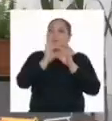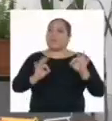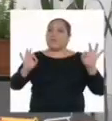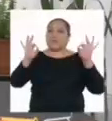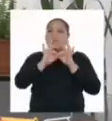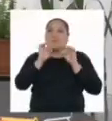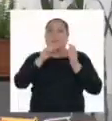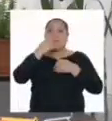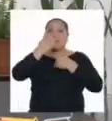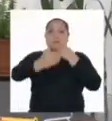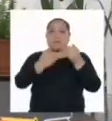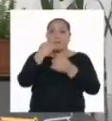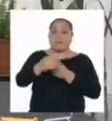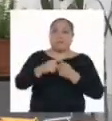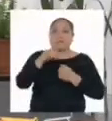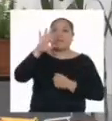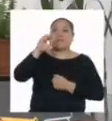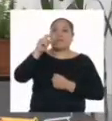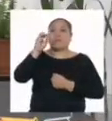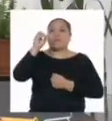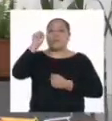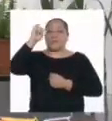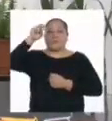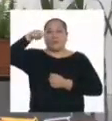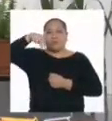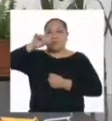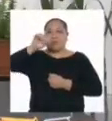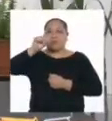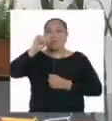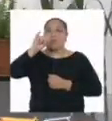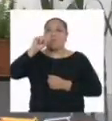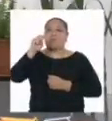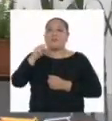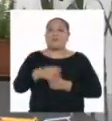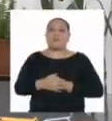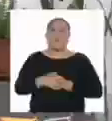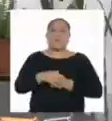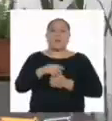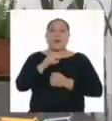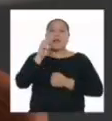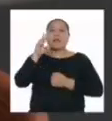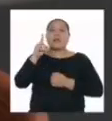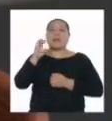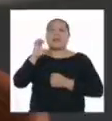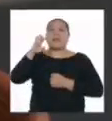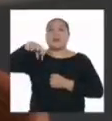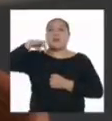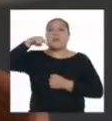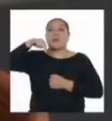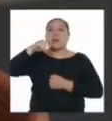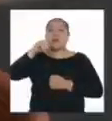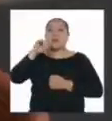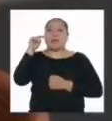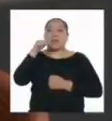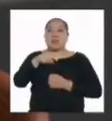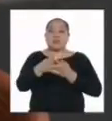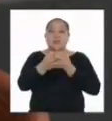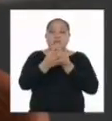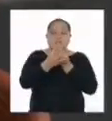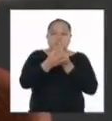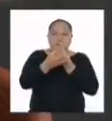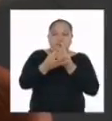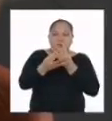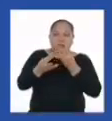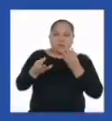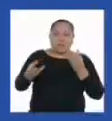fundamental en el proceso de la fotosíntesis. La variable dependiente en este caso es la pérdida de intensidad en el